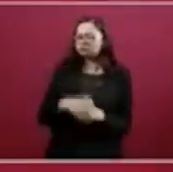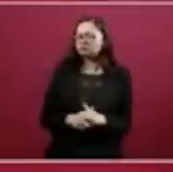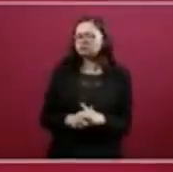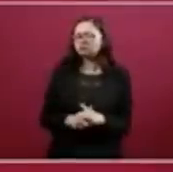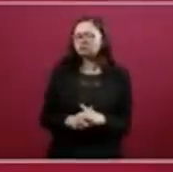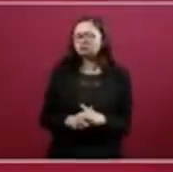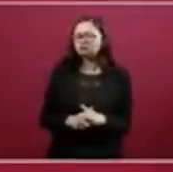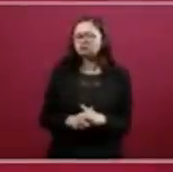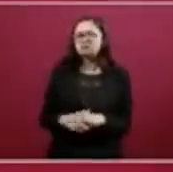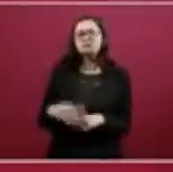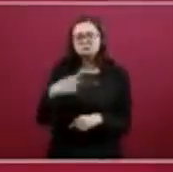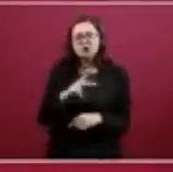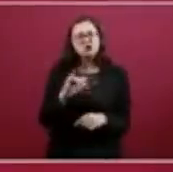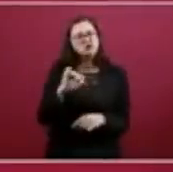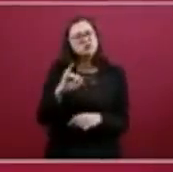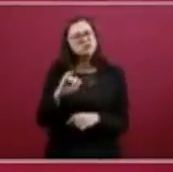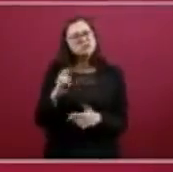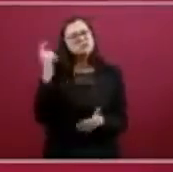y se lleve